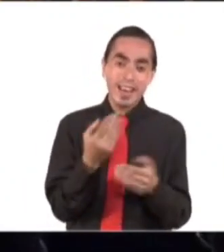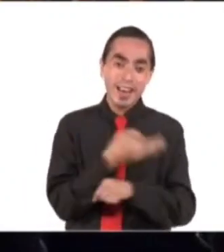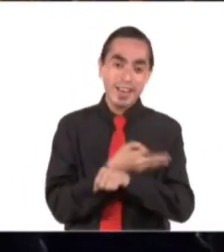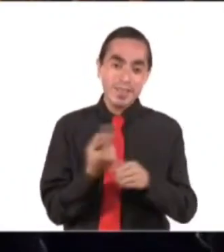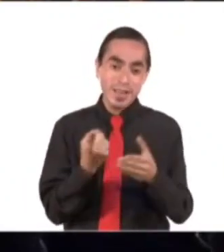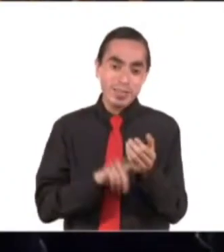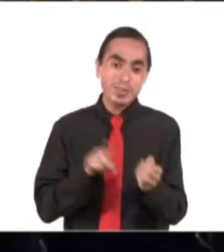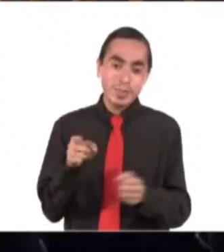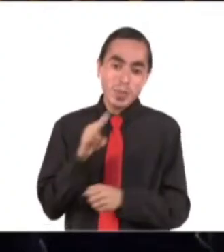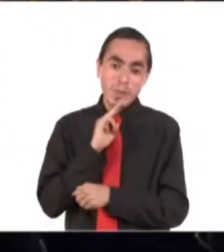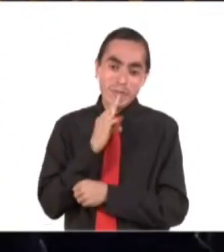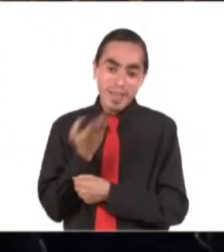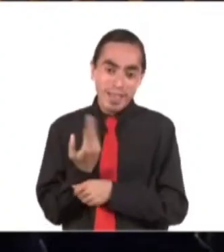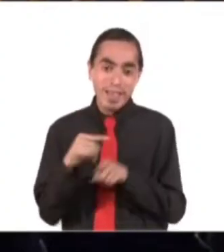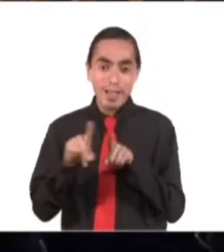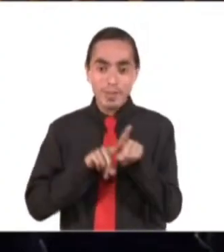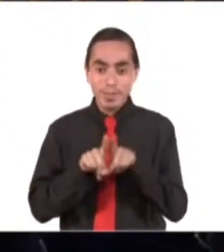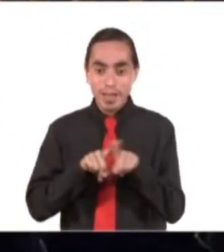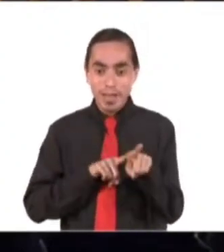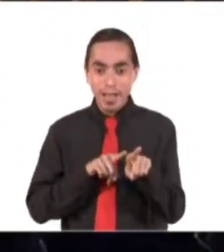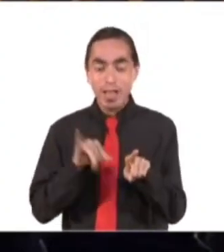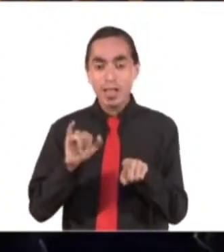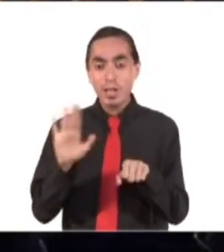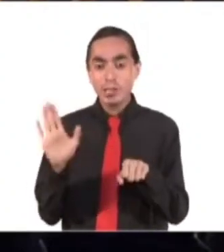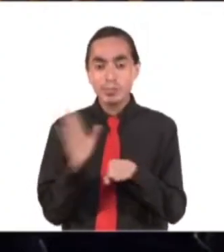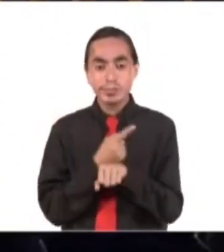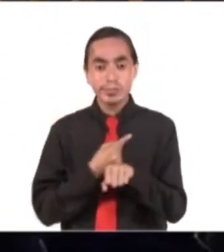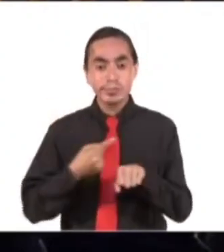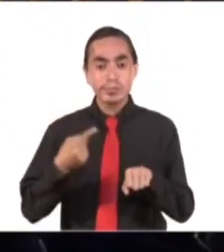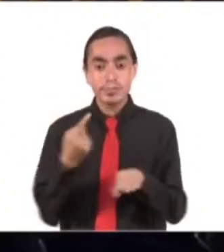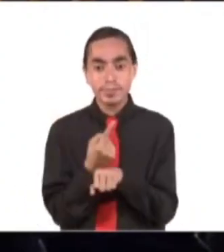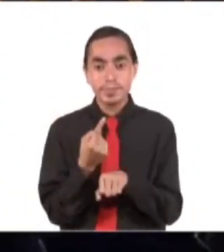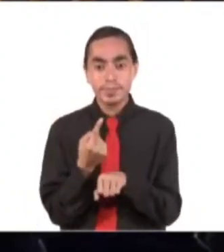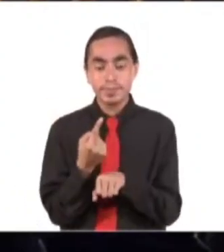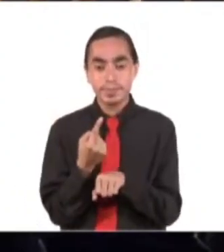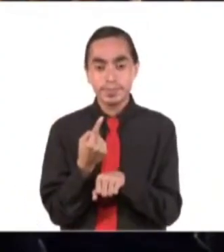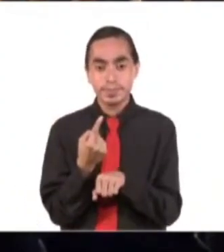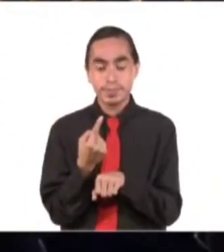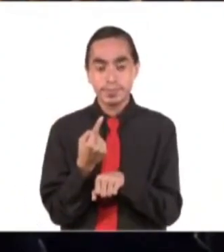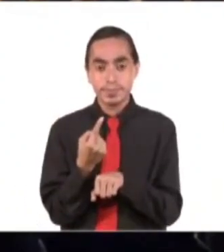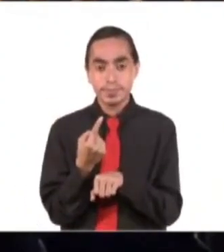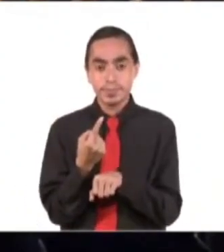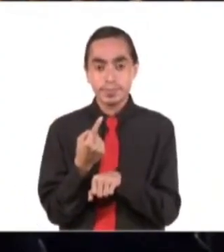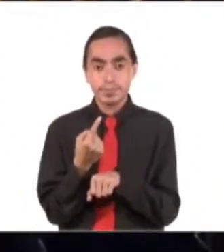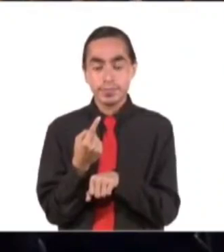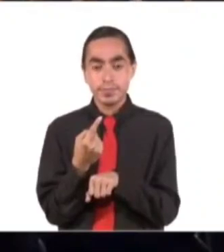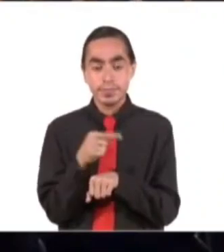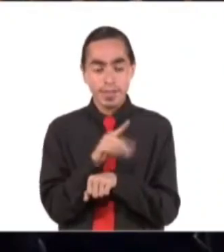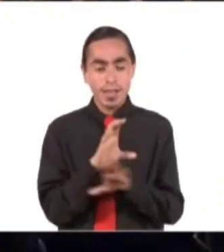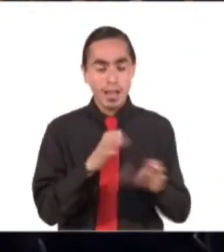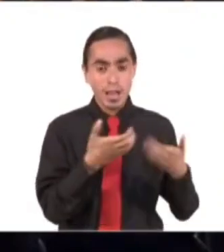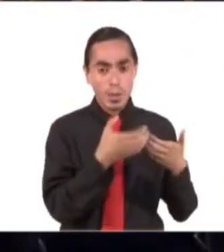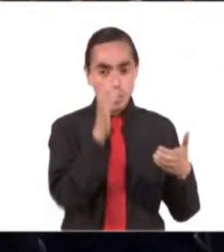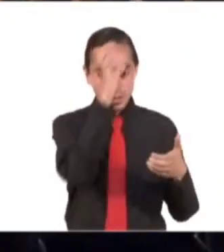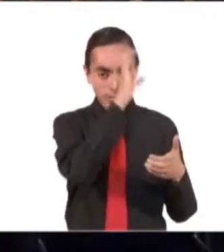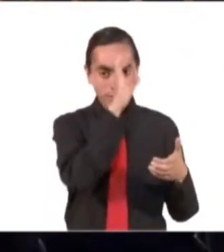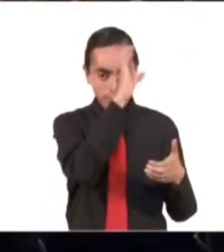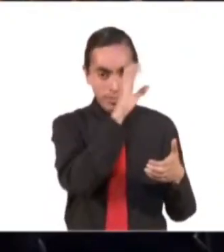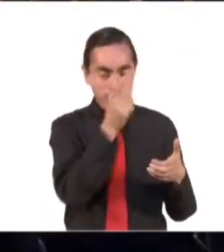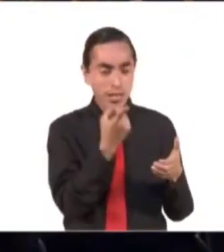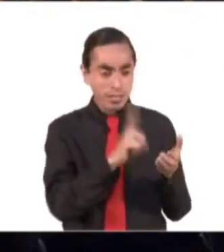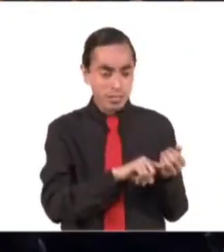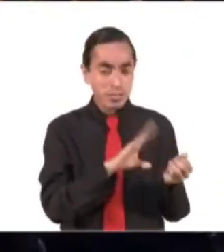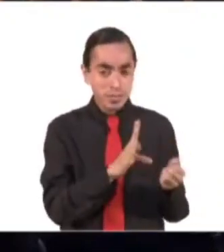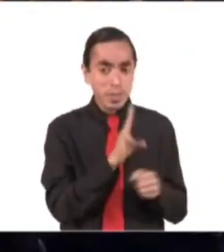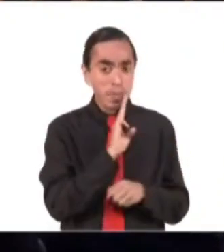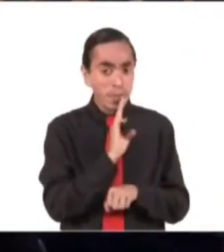con mis hermanos, porque fuimos parte de la comunidad científica de entonces, con